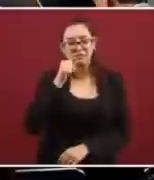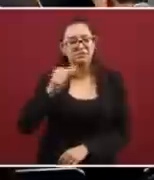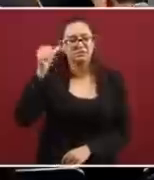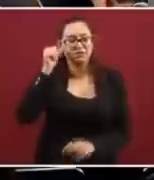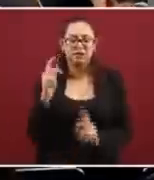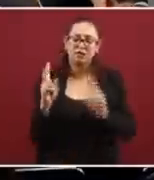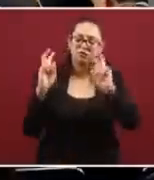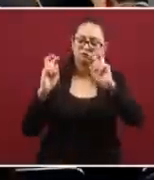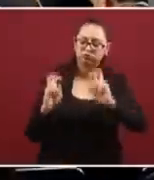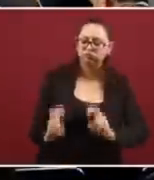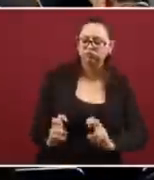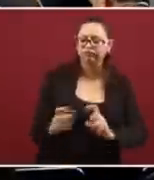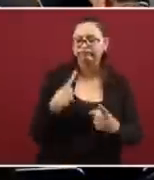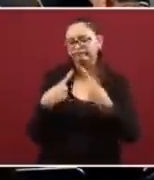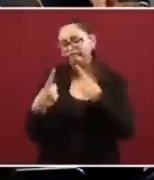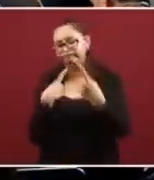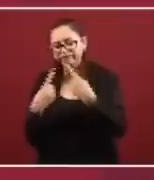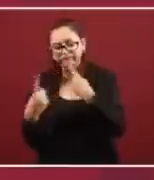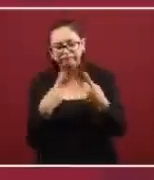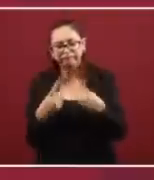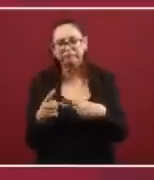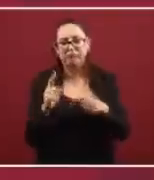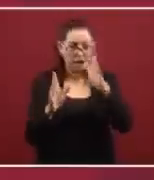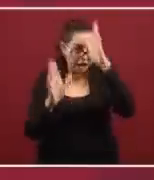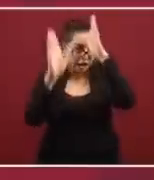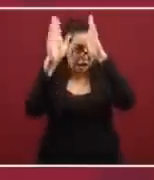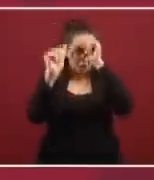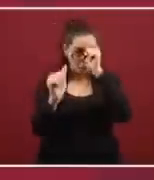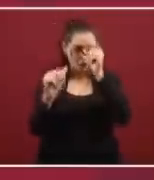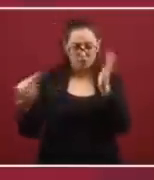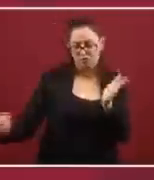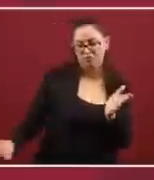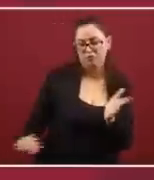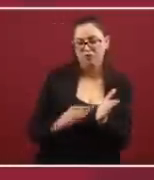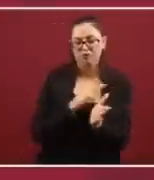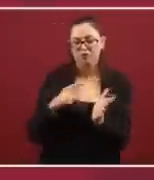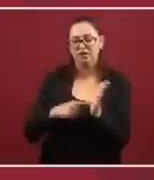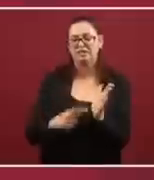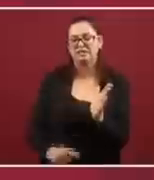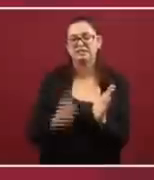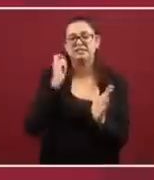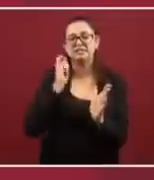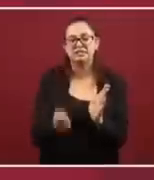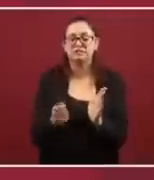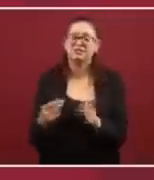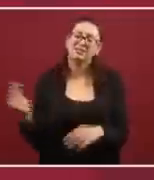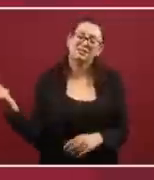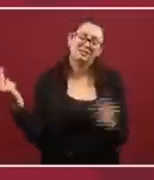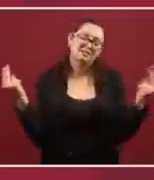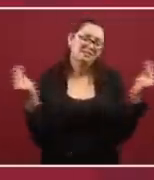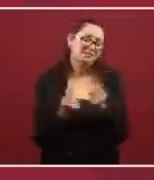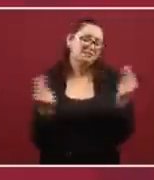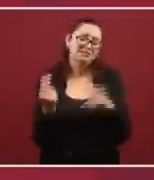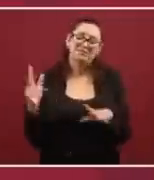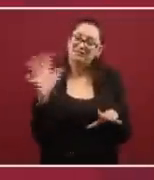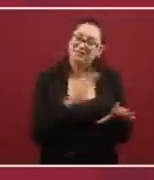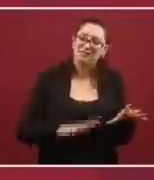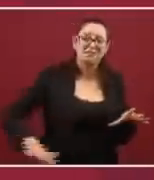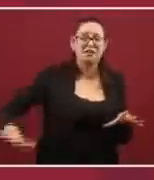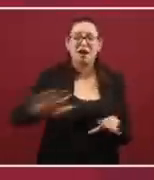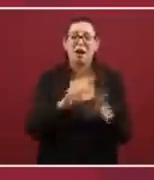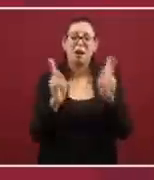concreto en donde no solamente se reconoce la necesidad de crear las condiciones de paz y reconciliación en la región sino